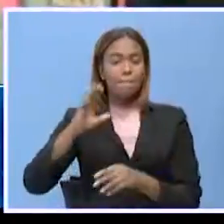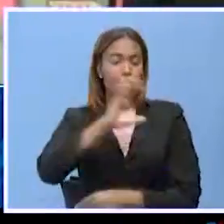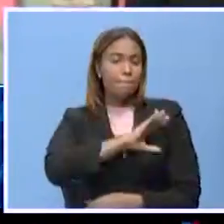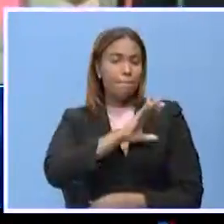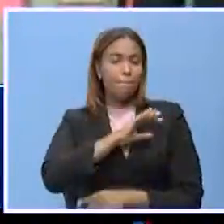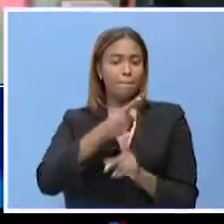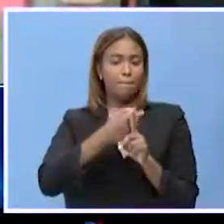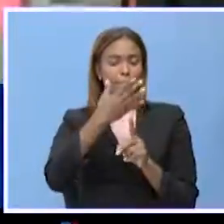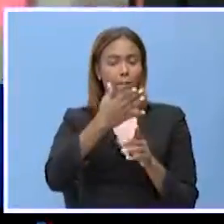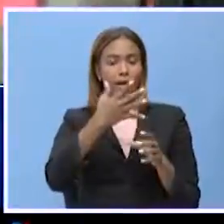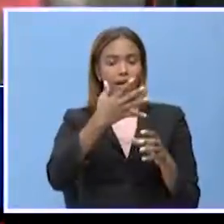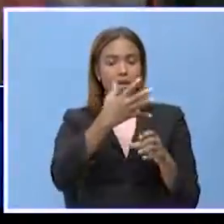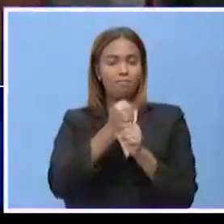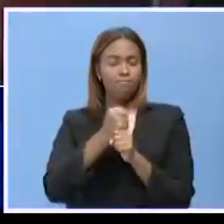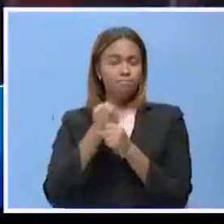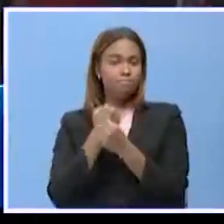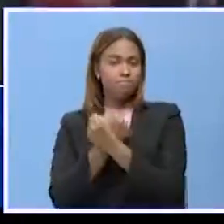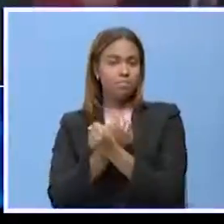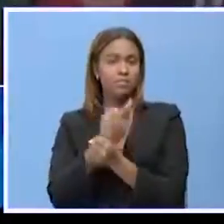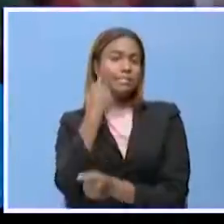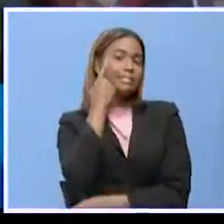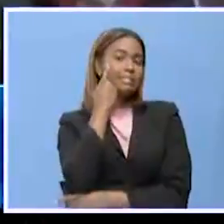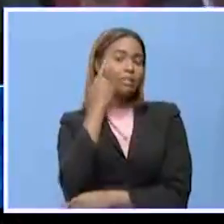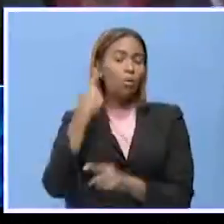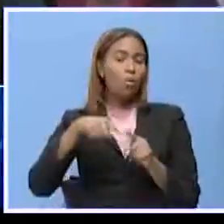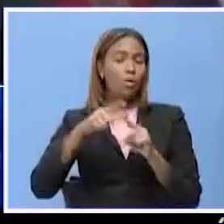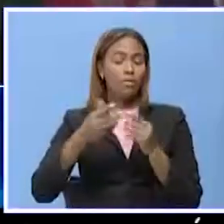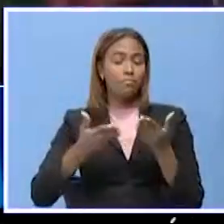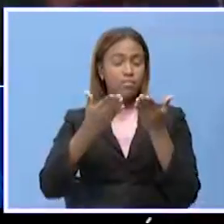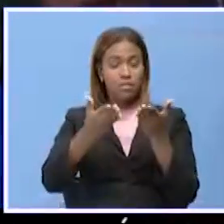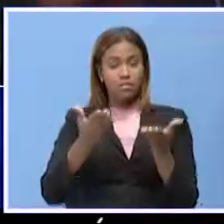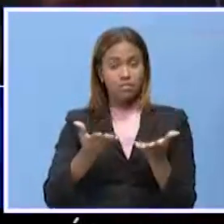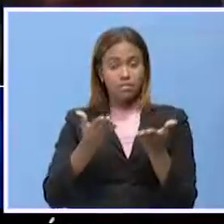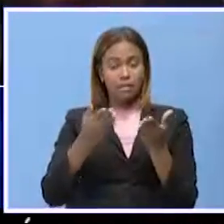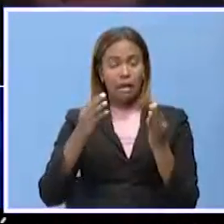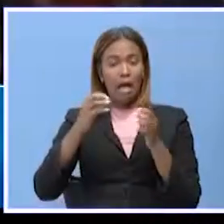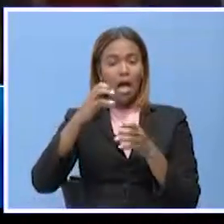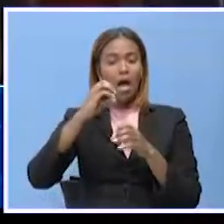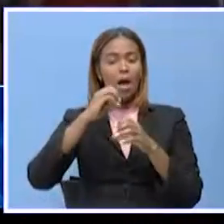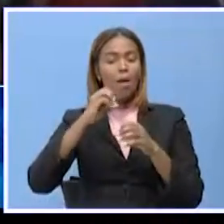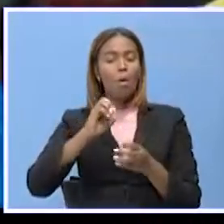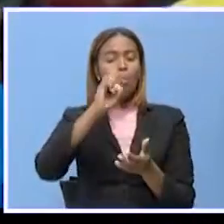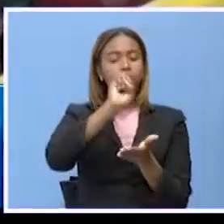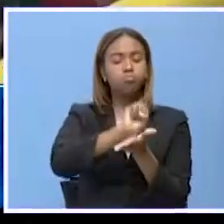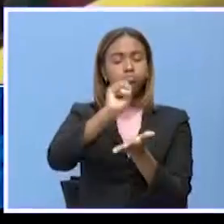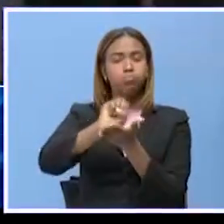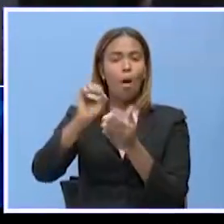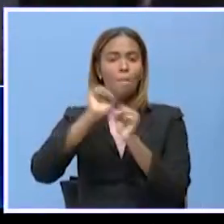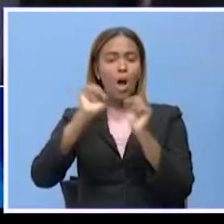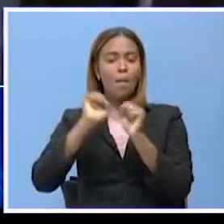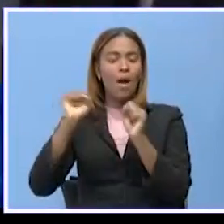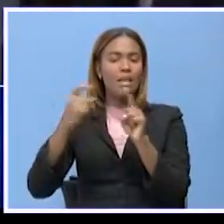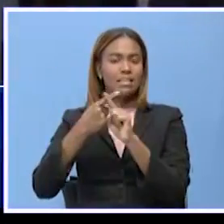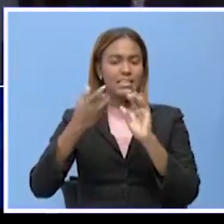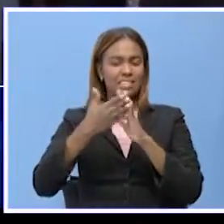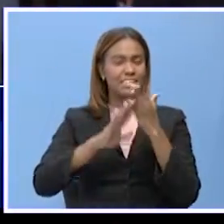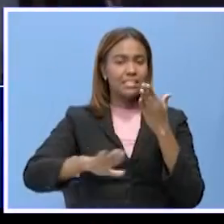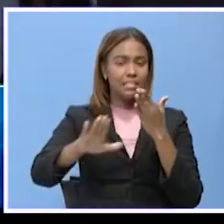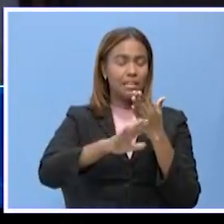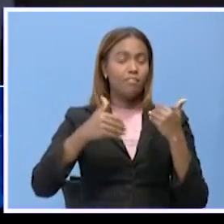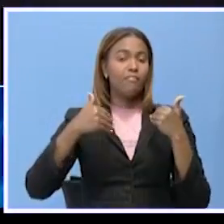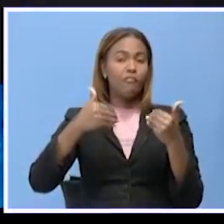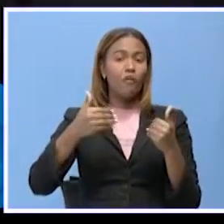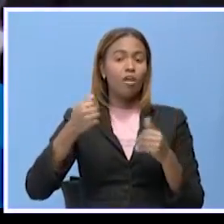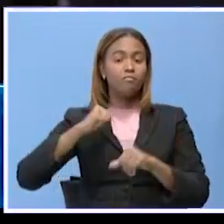seguridad capturado recientemente cuando se disponía a colocar explosivos en las instalaciones del Parlamento